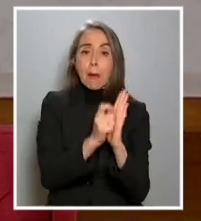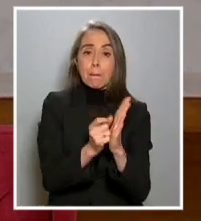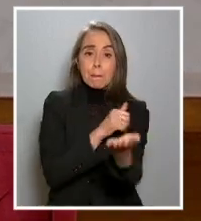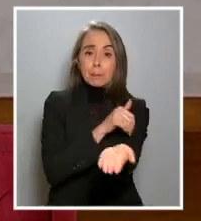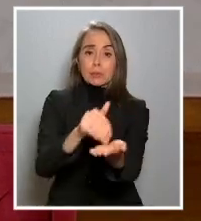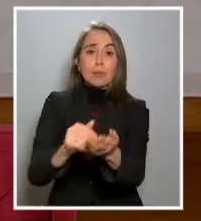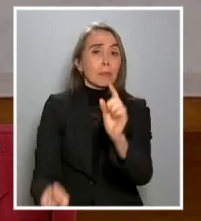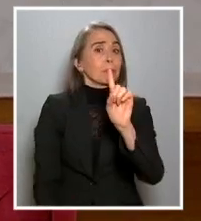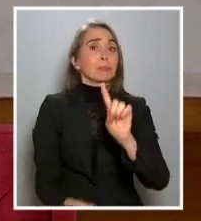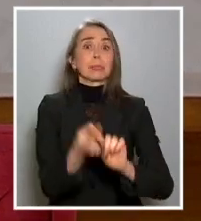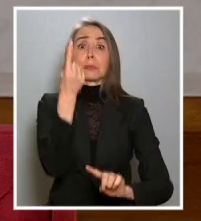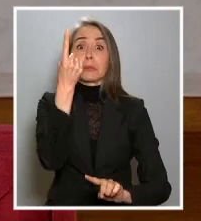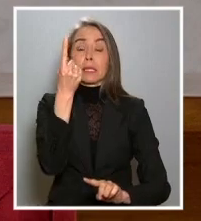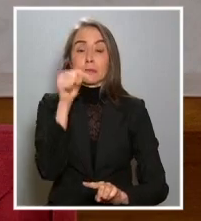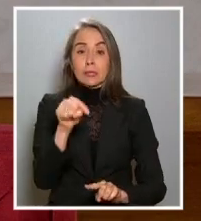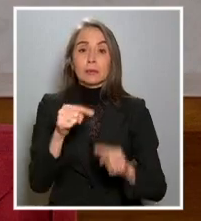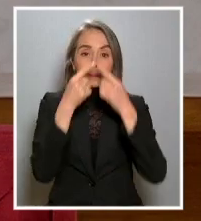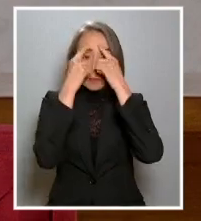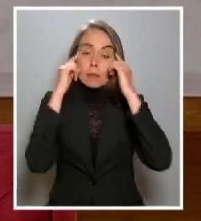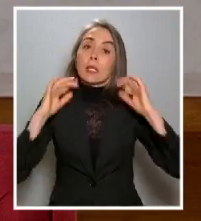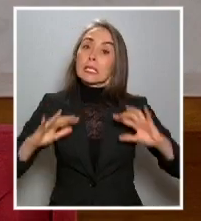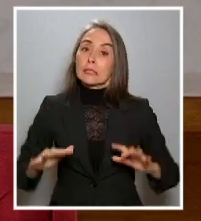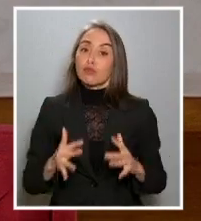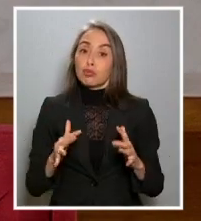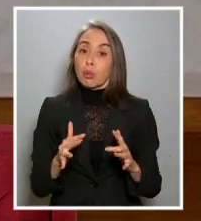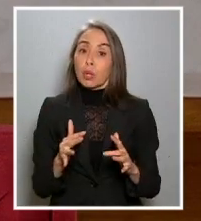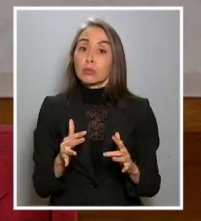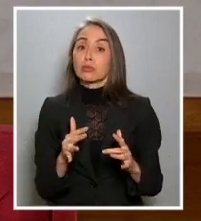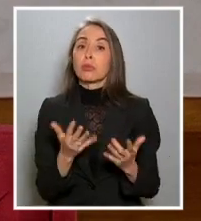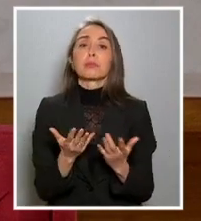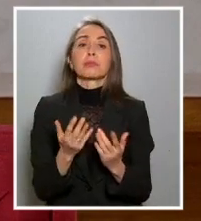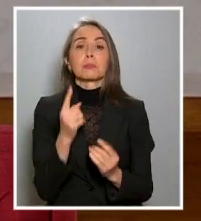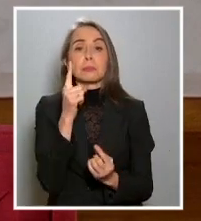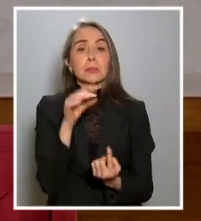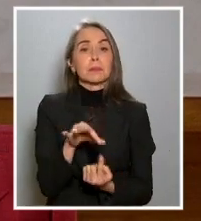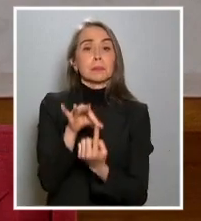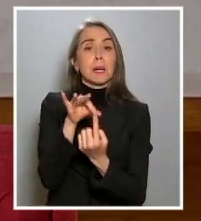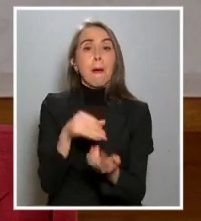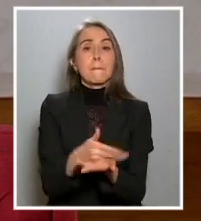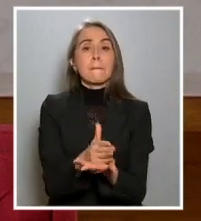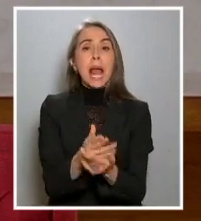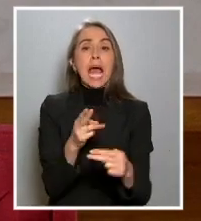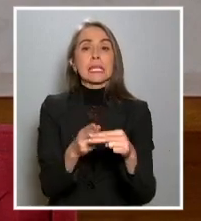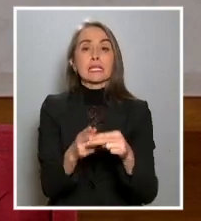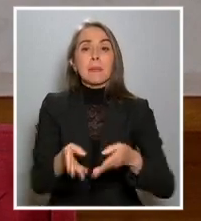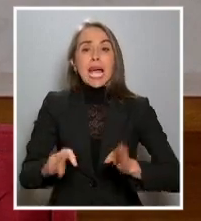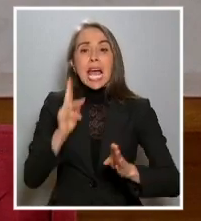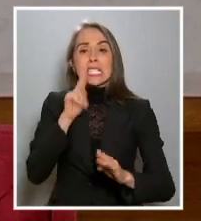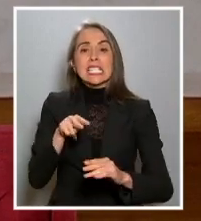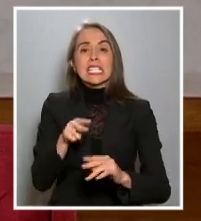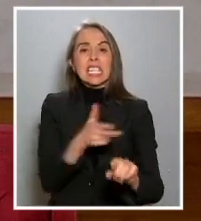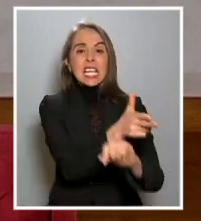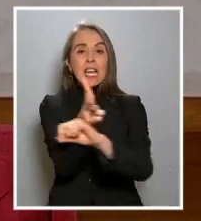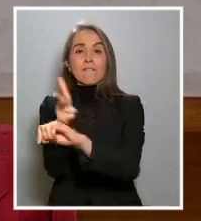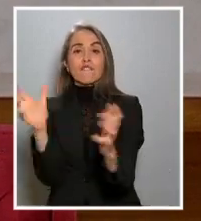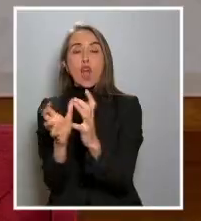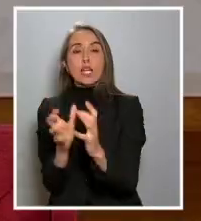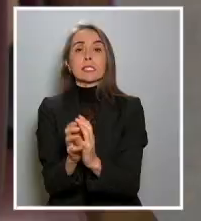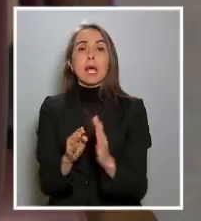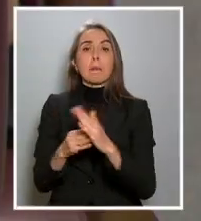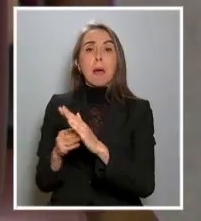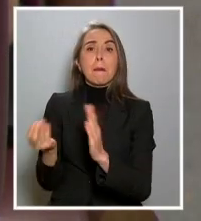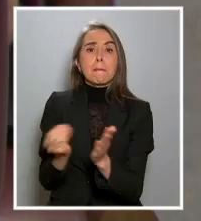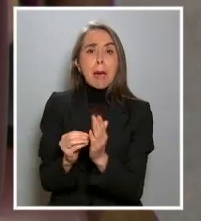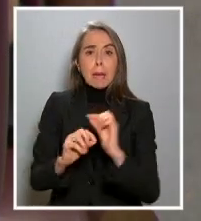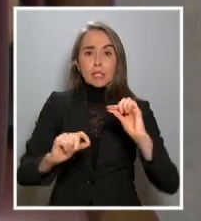inédito. Y este esfuerzo ha tenido como uno de sus puntales el plan Calle Sin Violencia, cuyo foco es detener el alza de homicidios